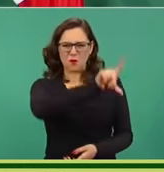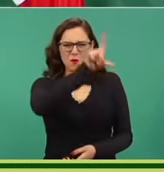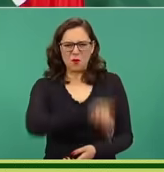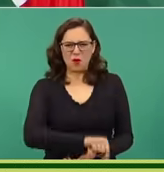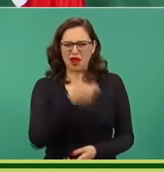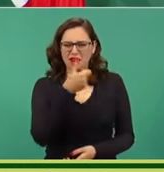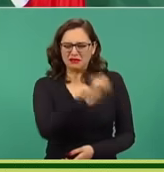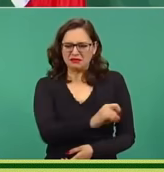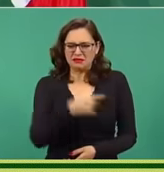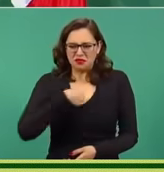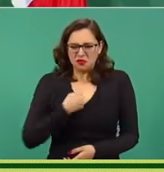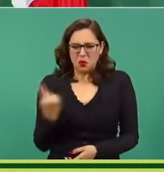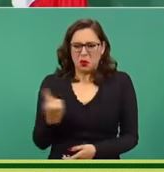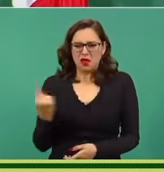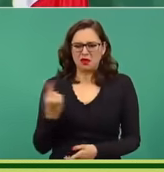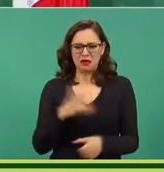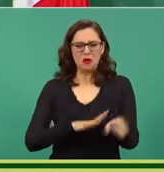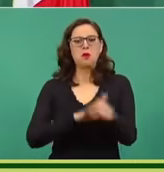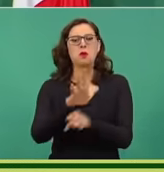nosotros